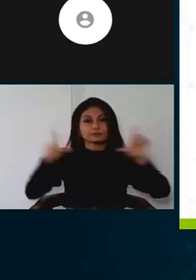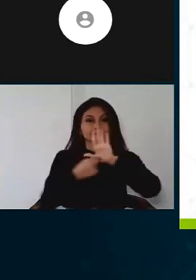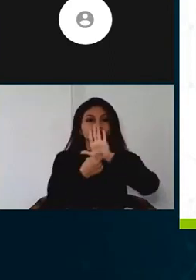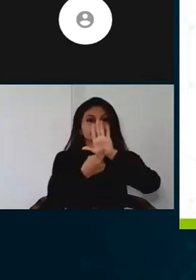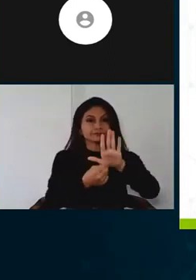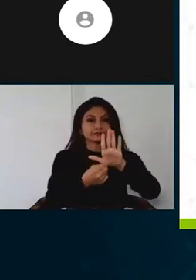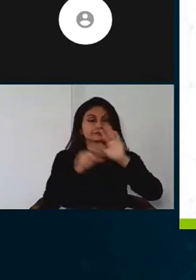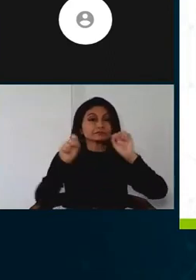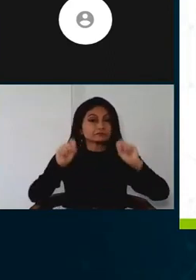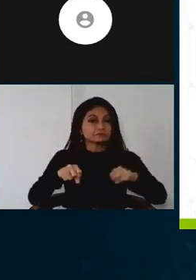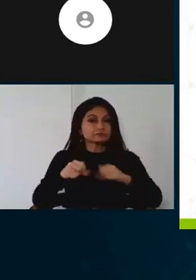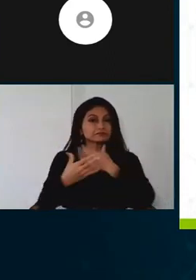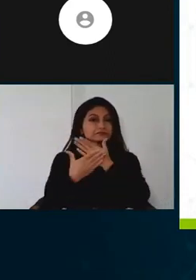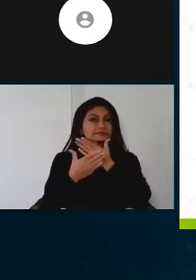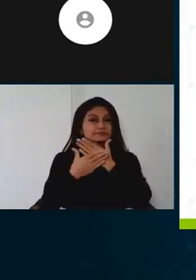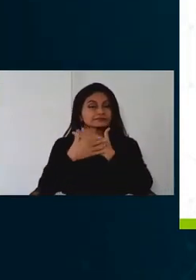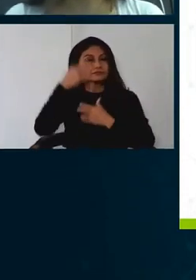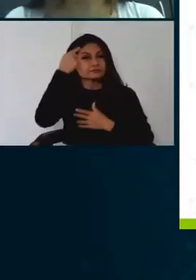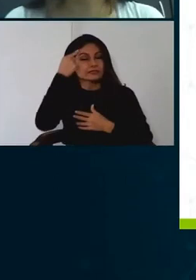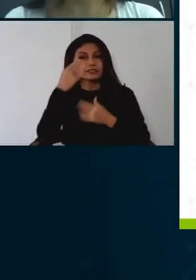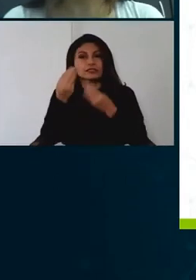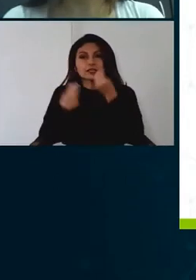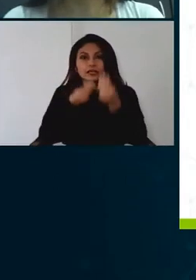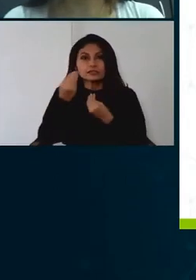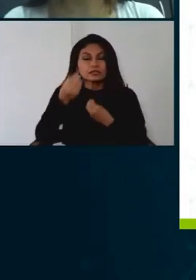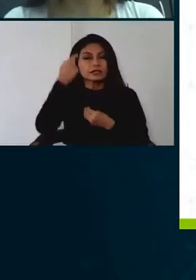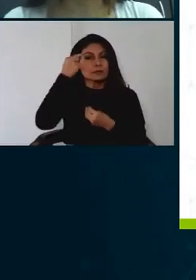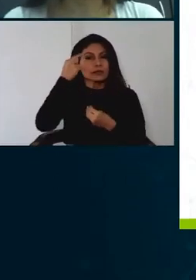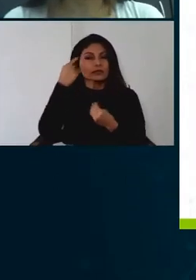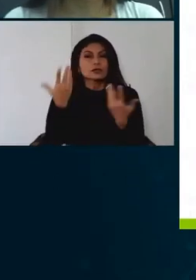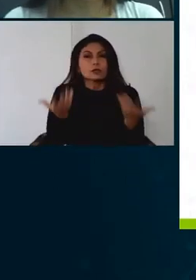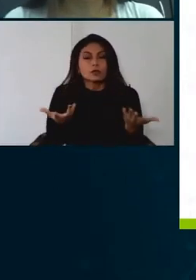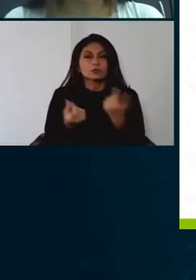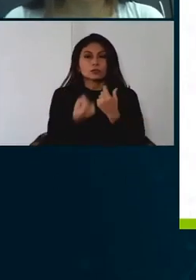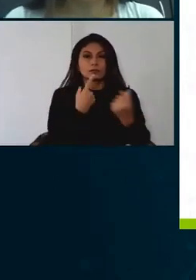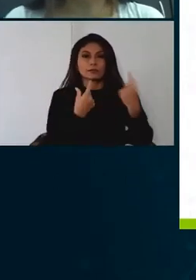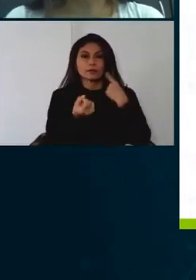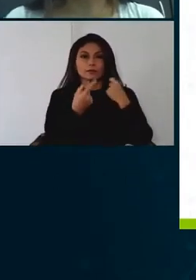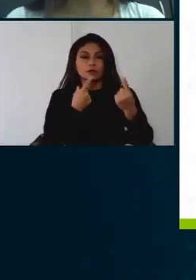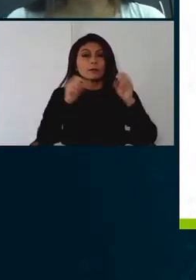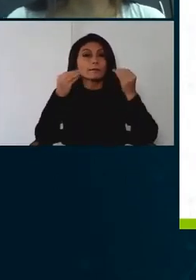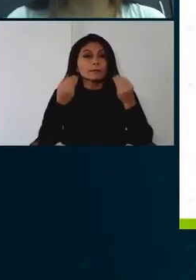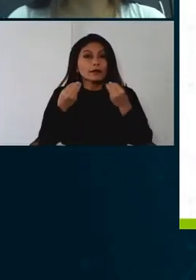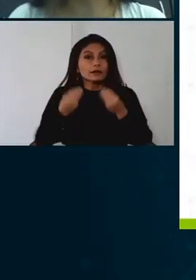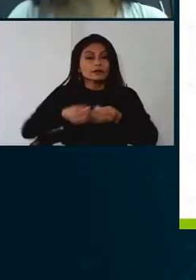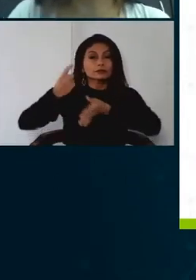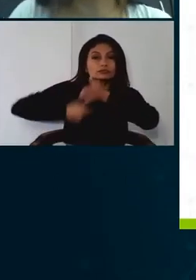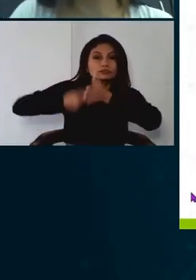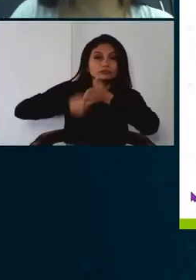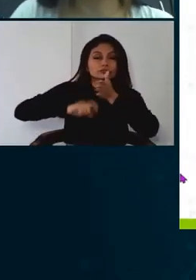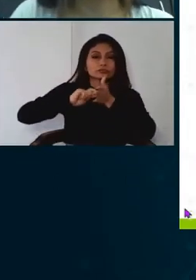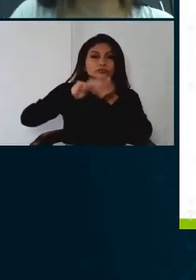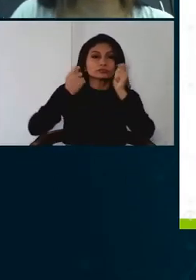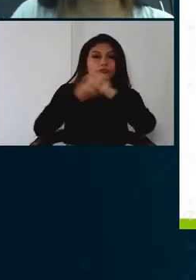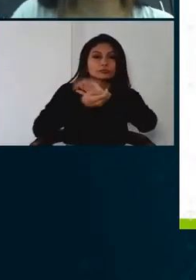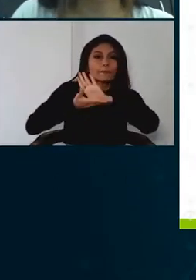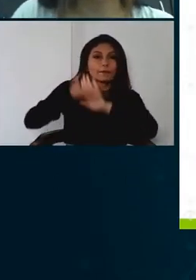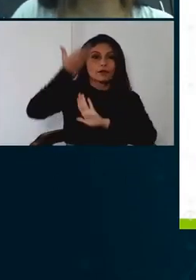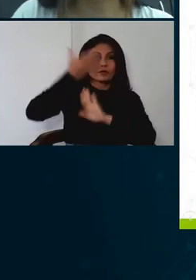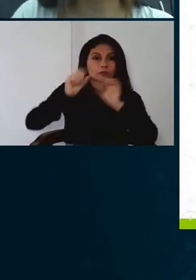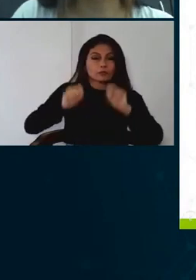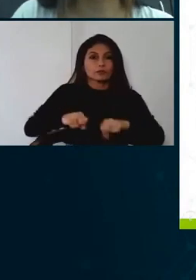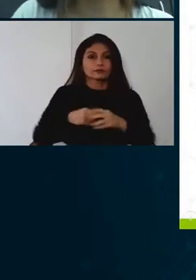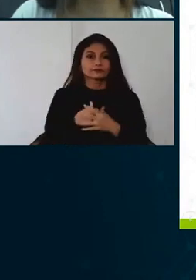nos puedan pues realizar como sus preguntas, aportes, para poder ir mejorando este lindo proyecto. Un momento, ya se los